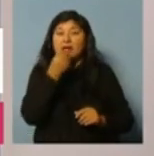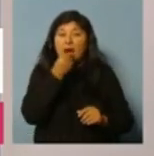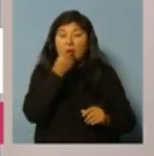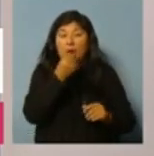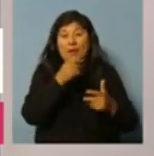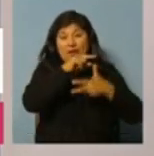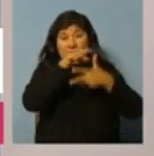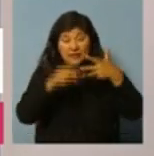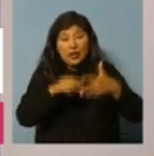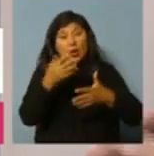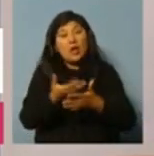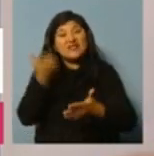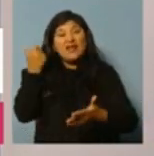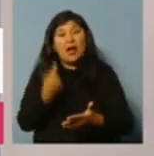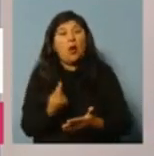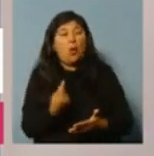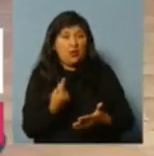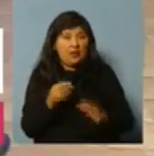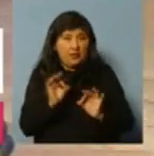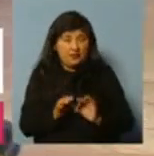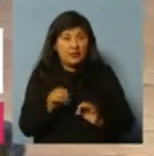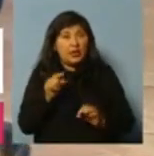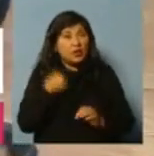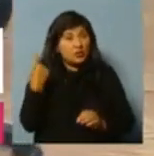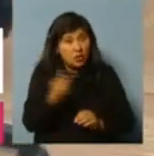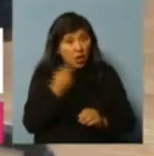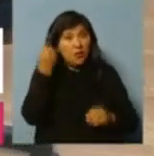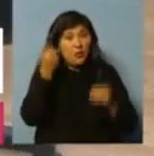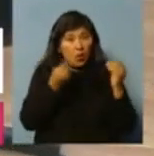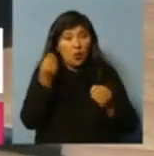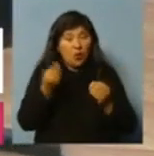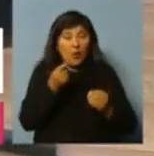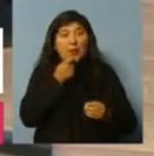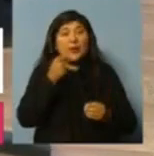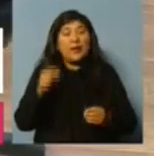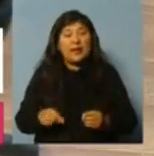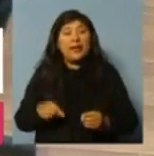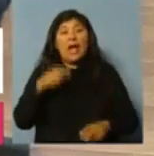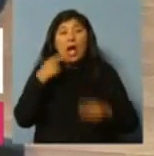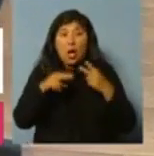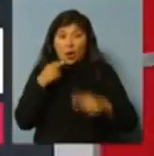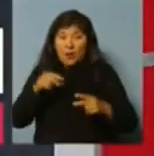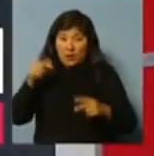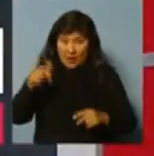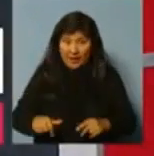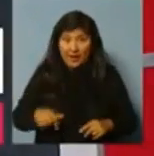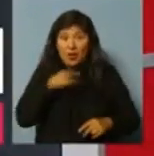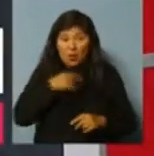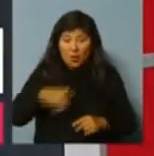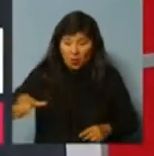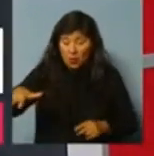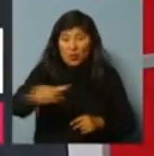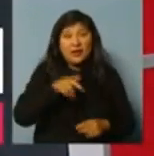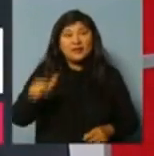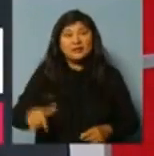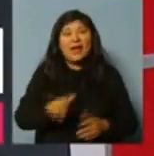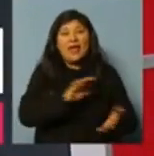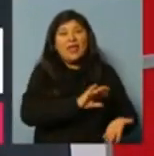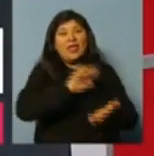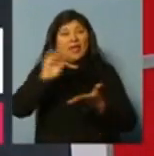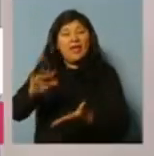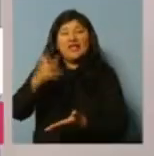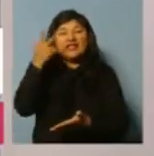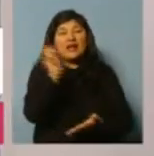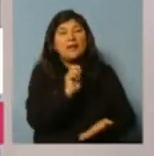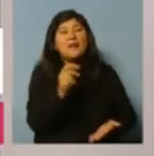preocupa mucho si hay comedores también que por ejemplo acá en san salvador les deben tres meses y en los comedores